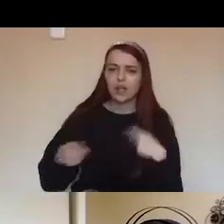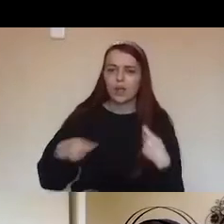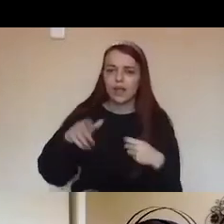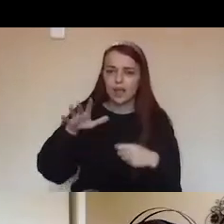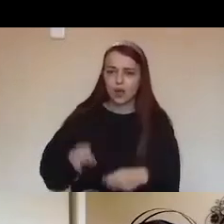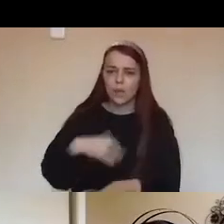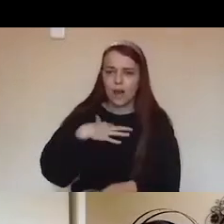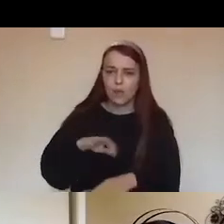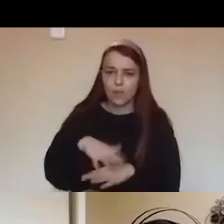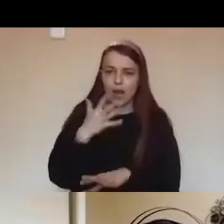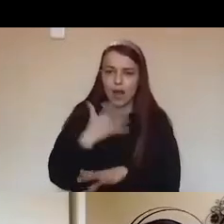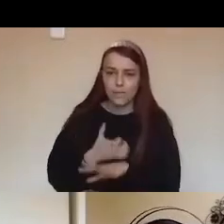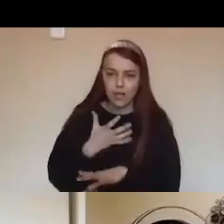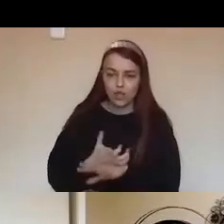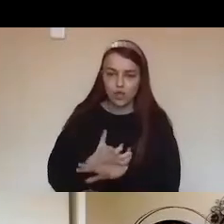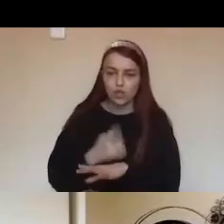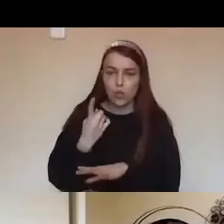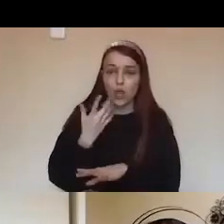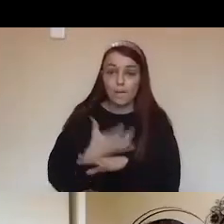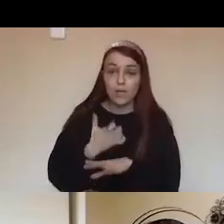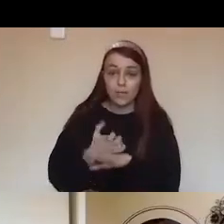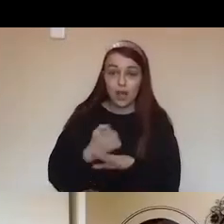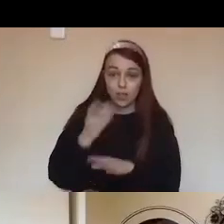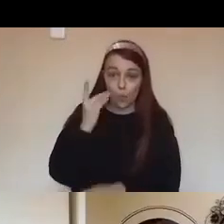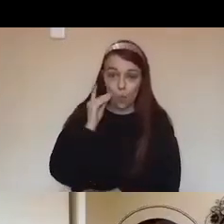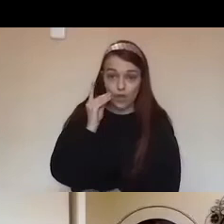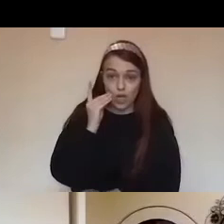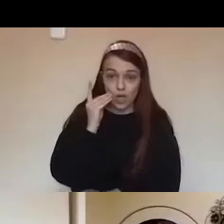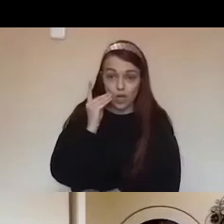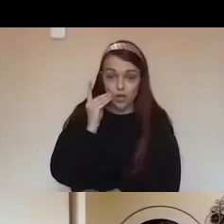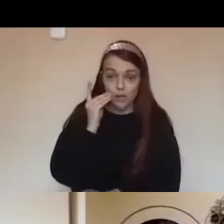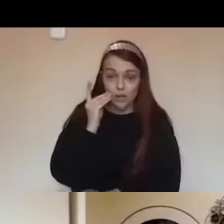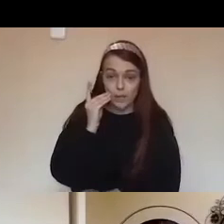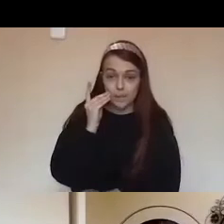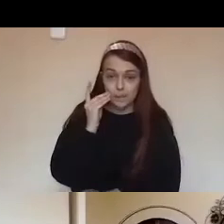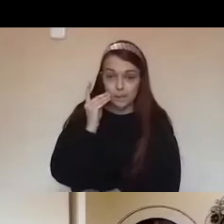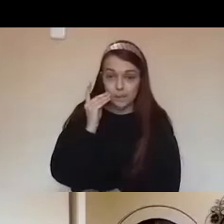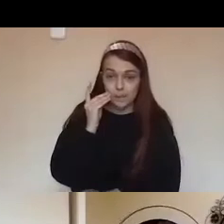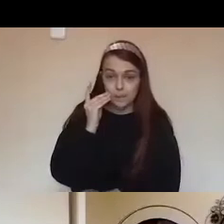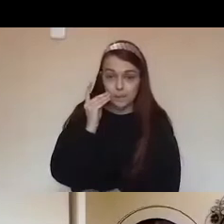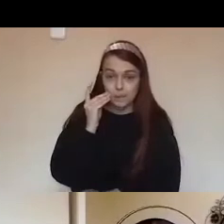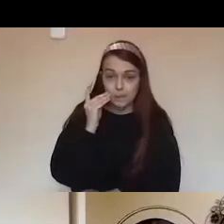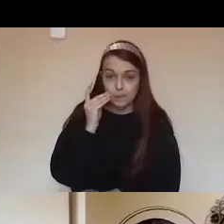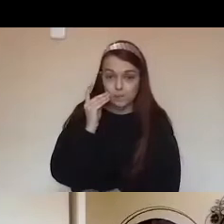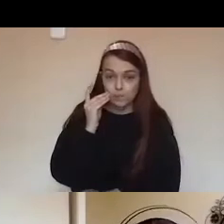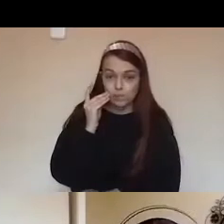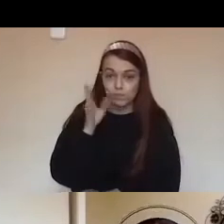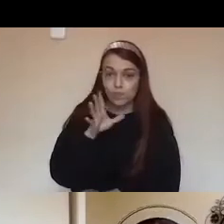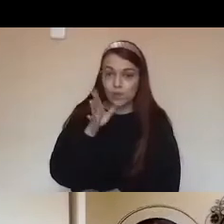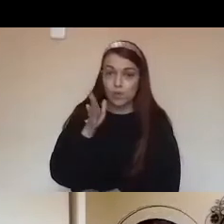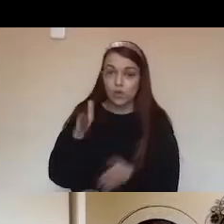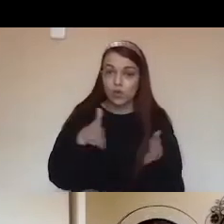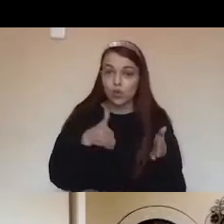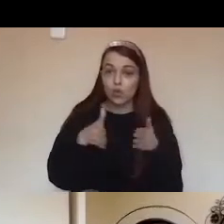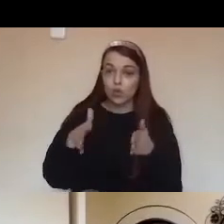de aplicaciones, una aplicación móvil, que además, por las particularidades del terreno, en la